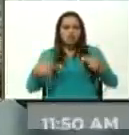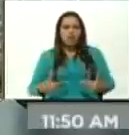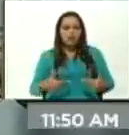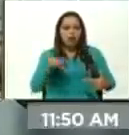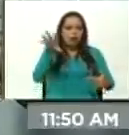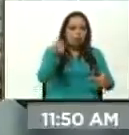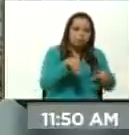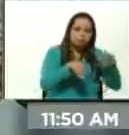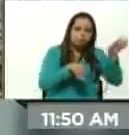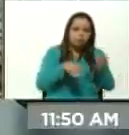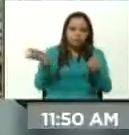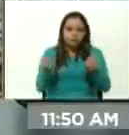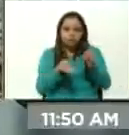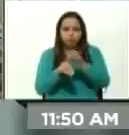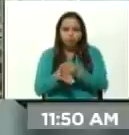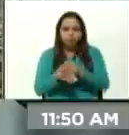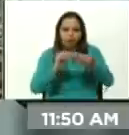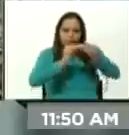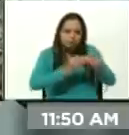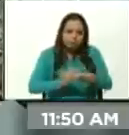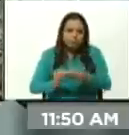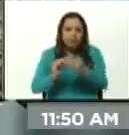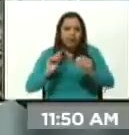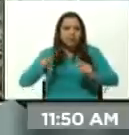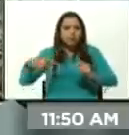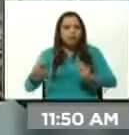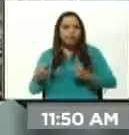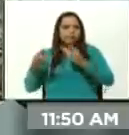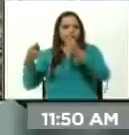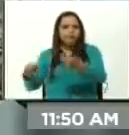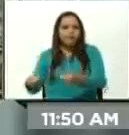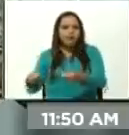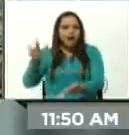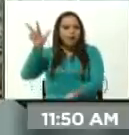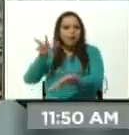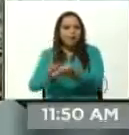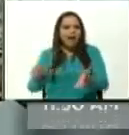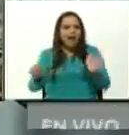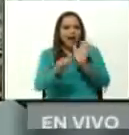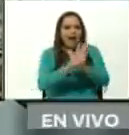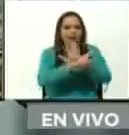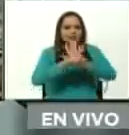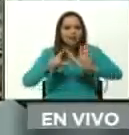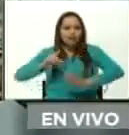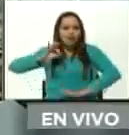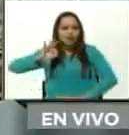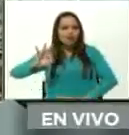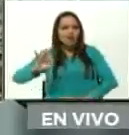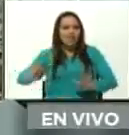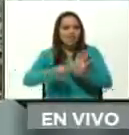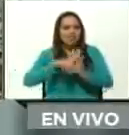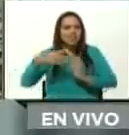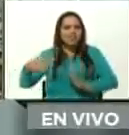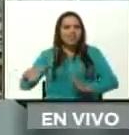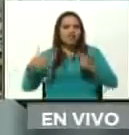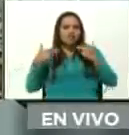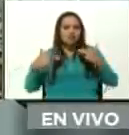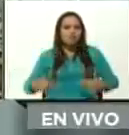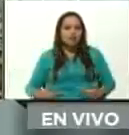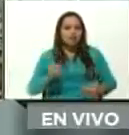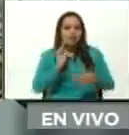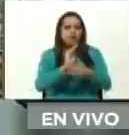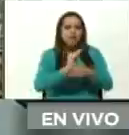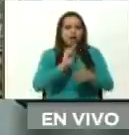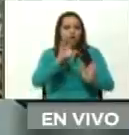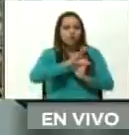ensamblar, presentar y aprobar el título 3 de los derechos humanos y garantías constitucionales que nos